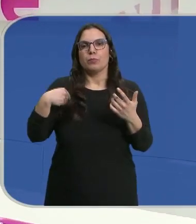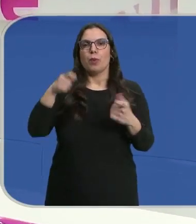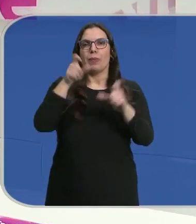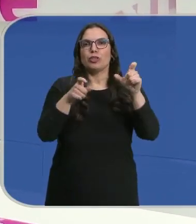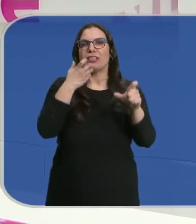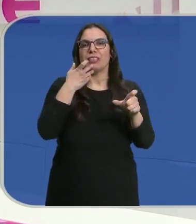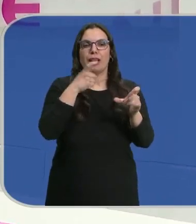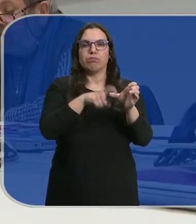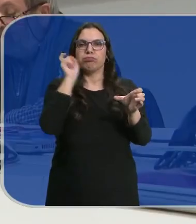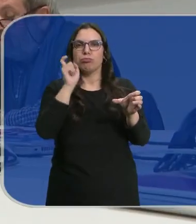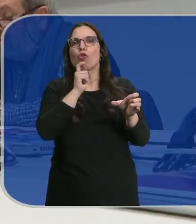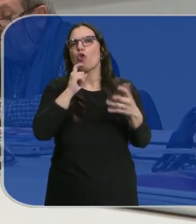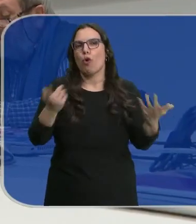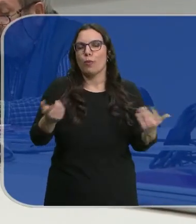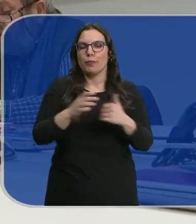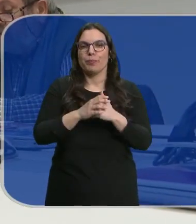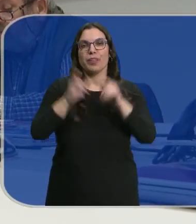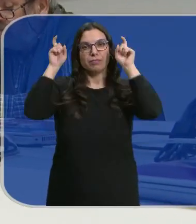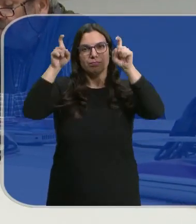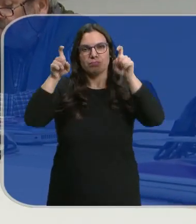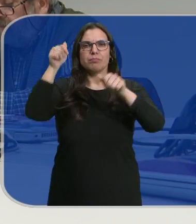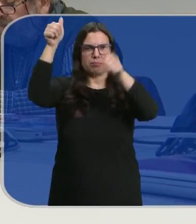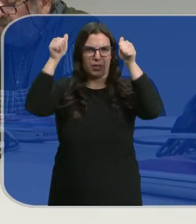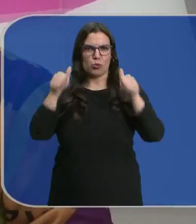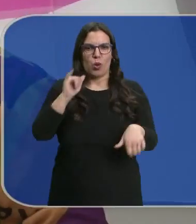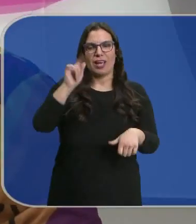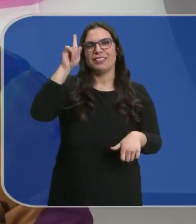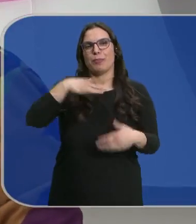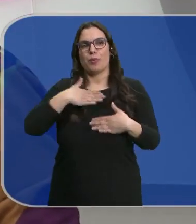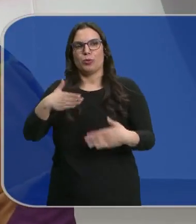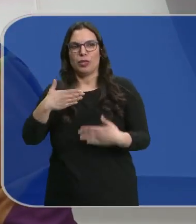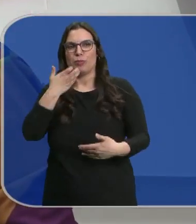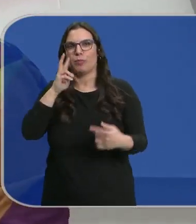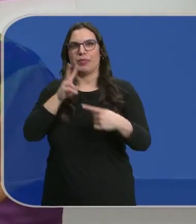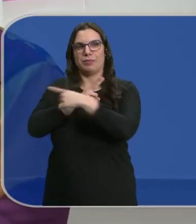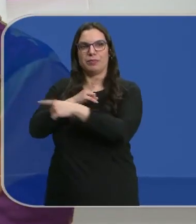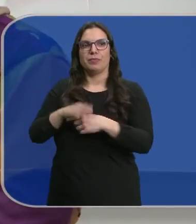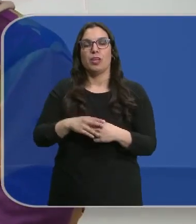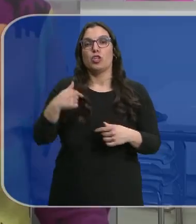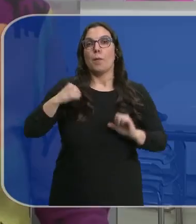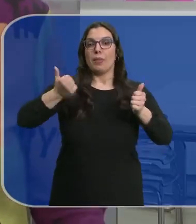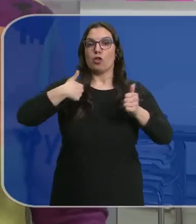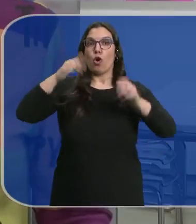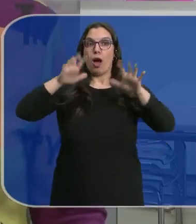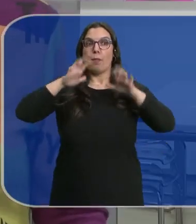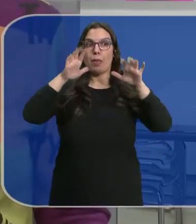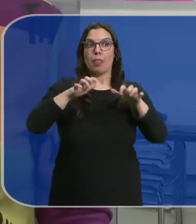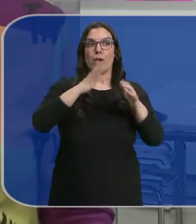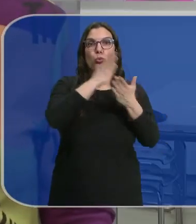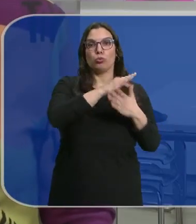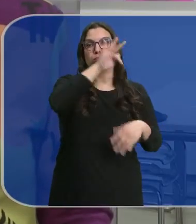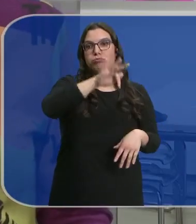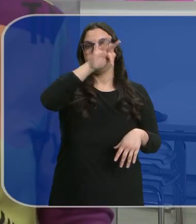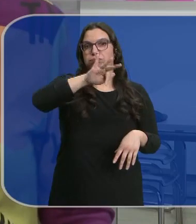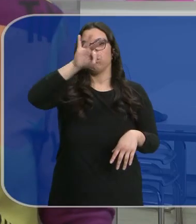de un grupo si no quiere estar. Los imparten profesores titulados y voluntarios como Amalia. Empecé a venir y de un curso pasé